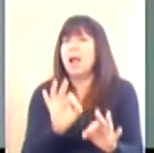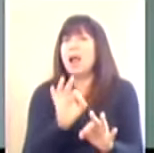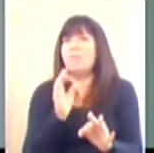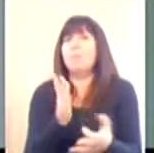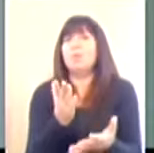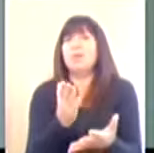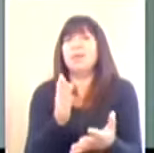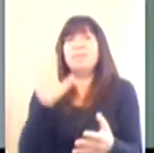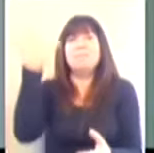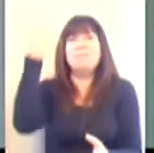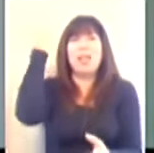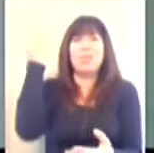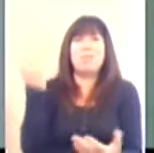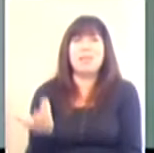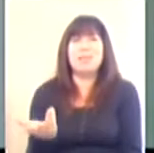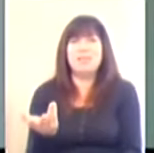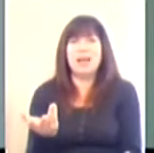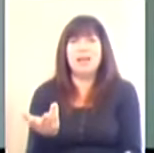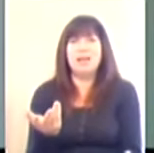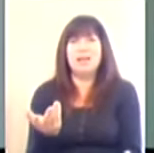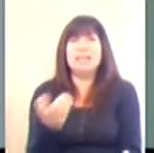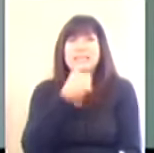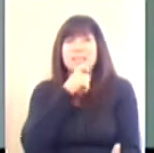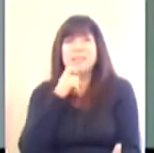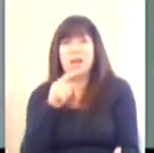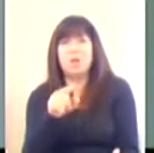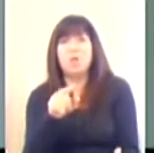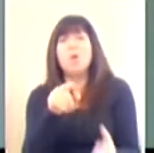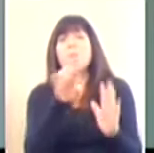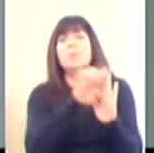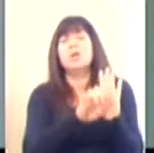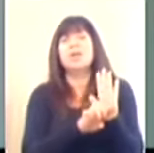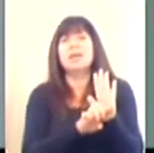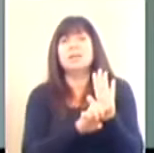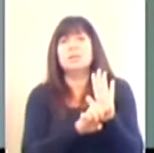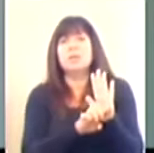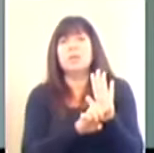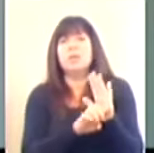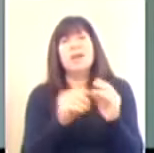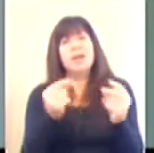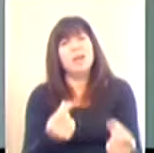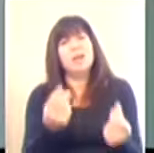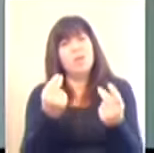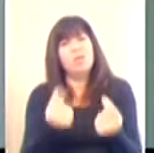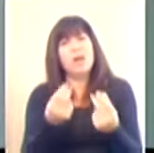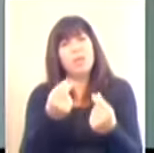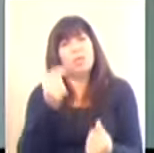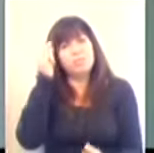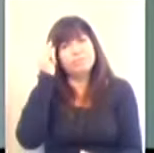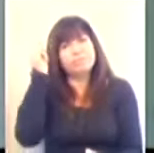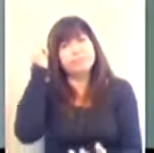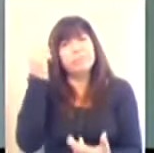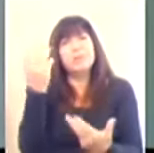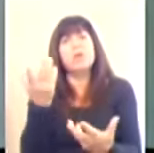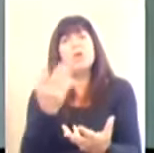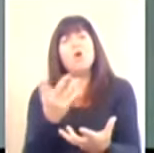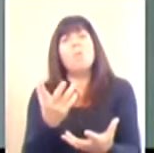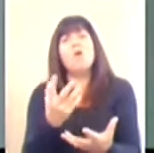justamente medioambiental. Un proyecto que buscamos que sea un proyecto bien innovador y ancla desde el punto de vista de hacer